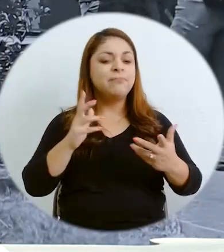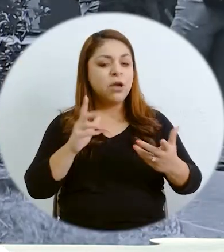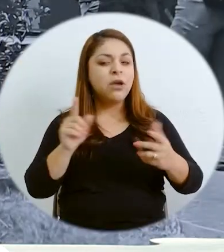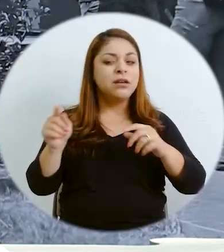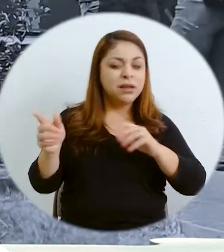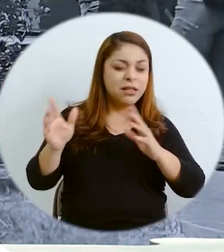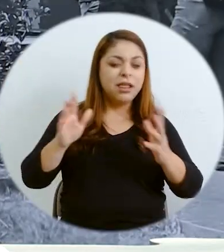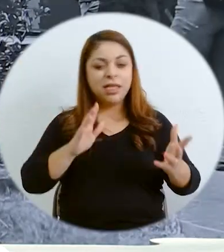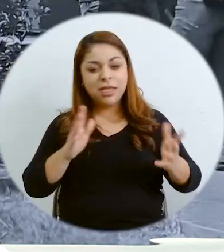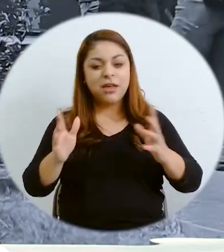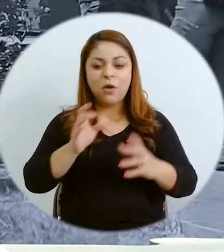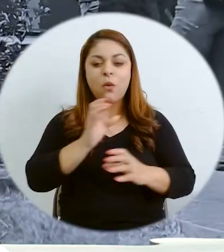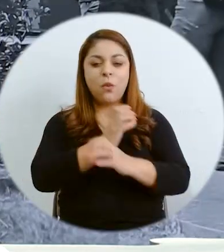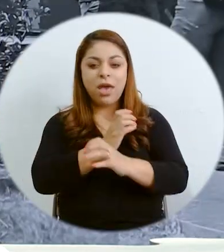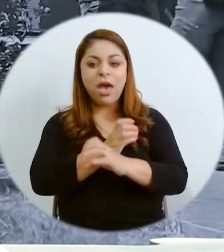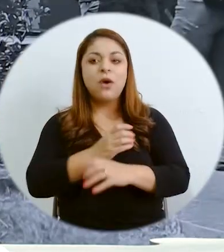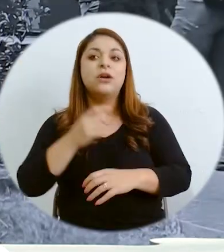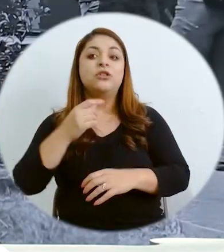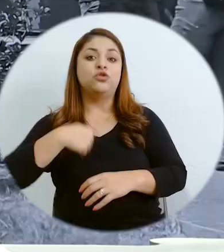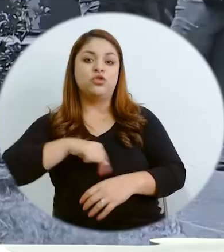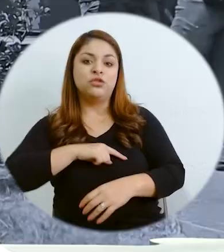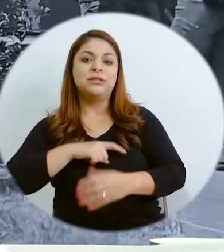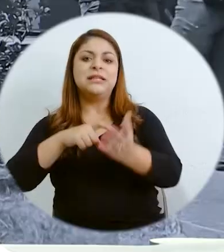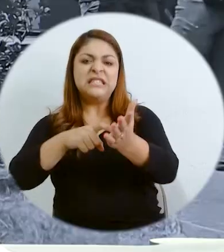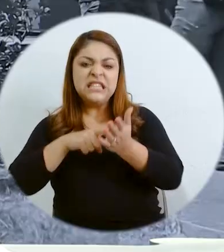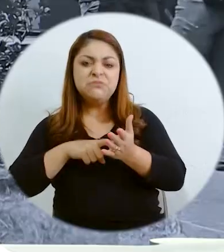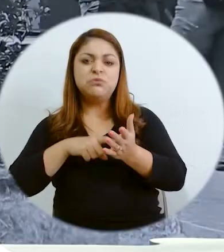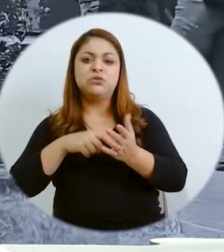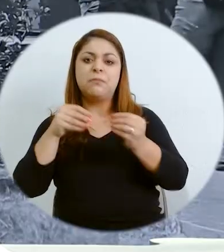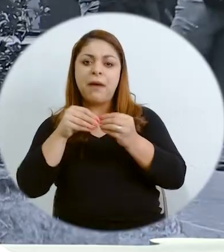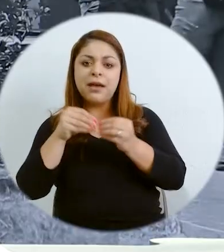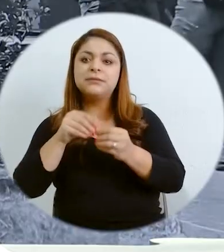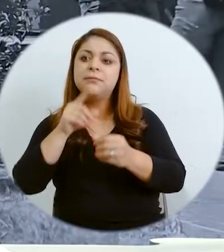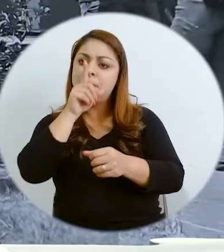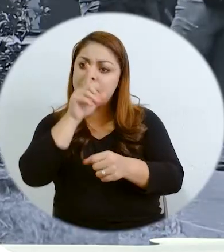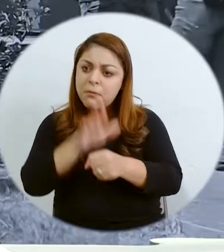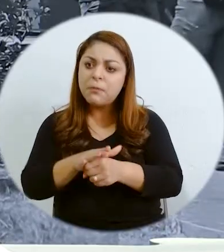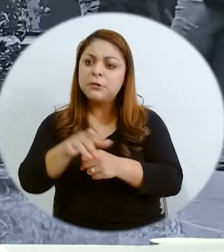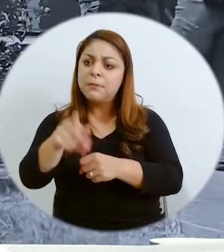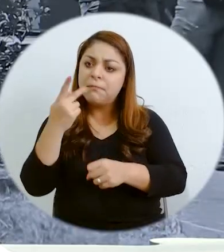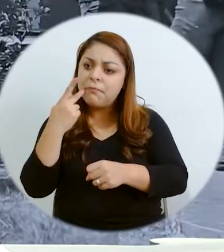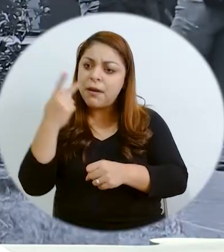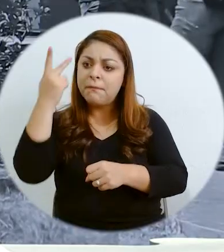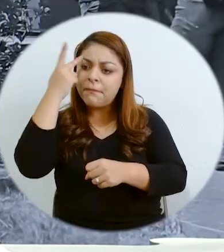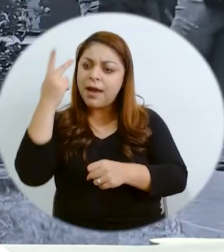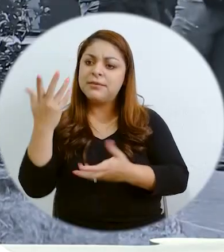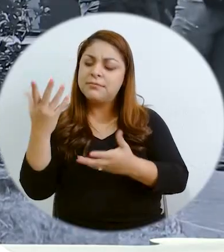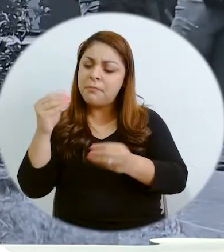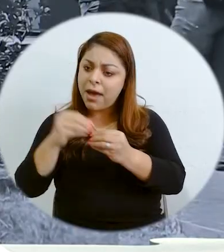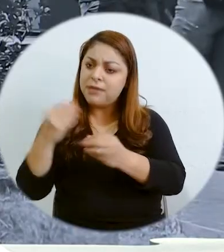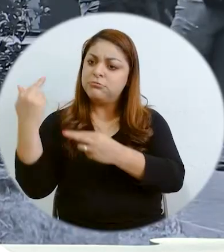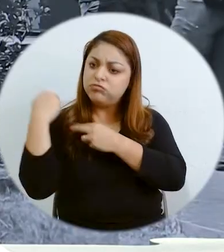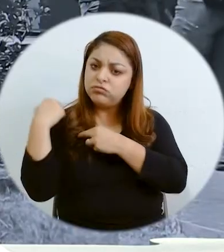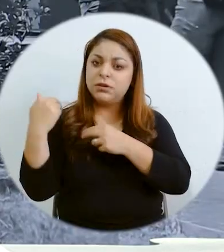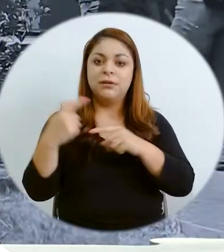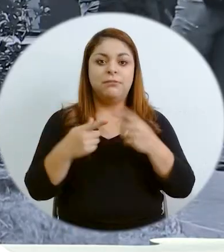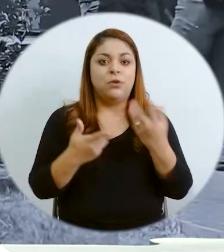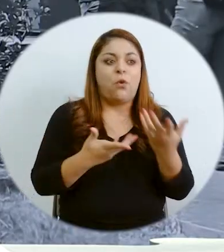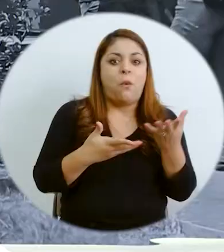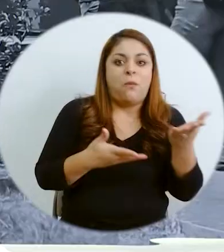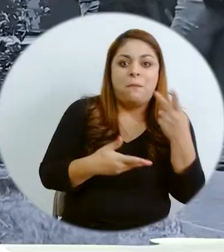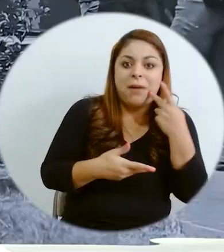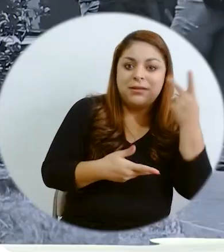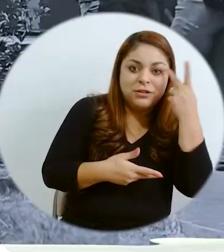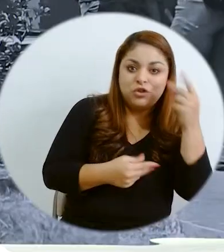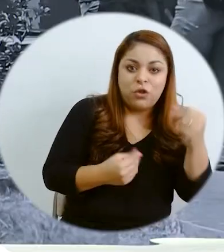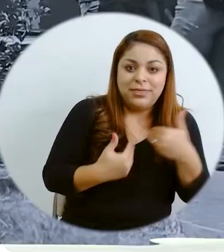misma moneda, porque por un lado exigimos más compromiso de padres y madres, pero también hasta dónde, si no nos hemos preocupado porque ellos